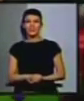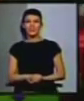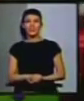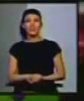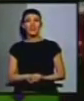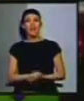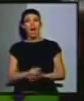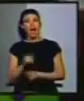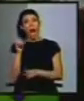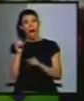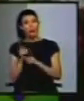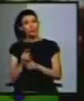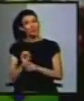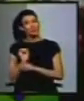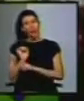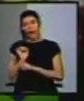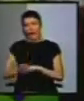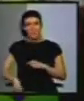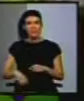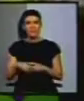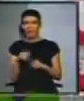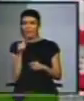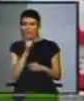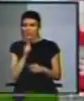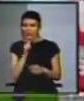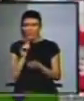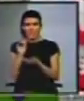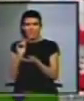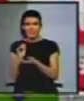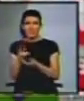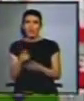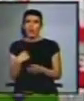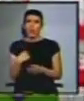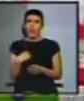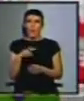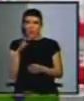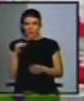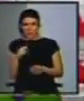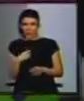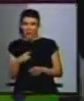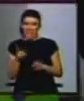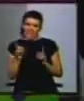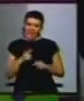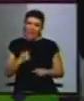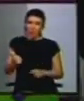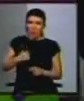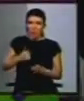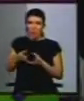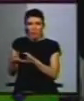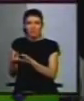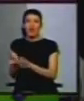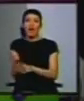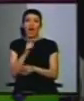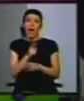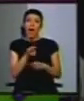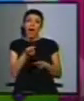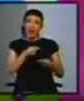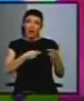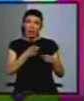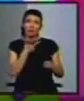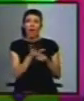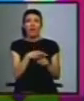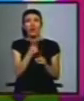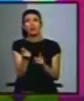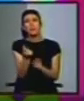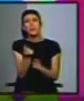Para quienes se niegan a pasar la Navidad sin el encargo de los hijos, el mercado ofrece una esperanza. Se llama Fidget. Algunos lo han bautizado